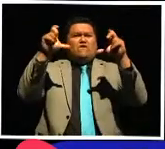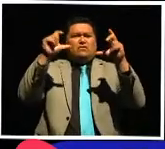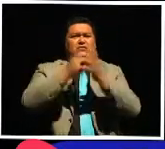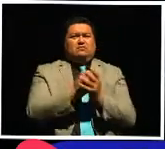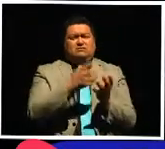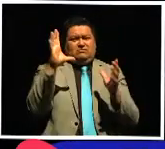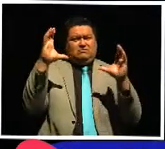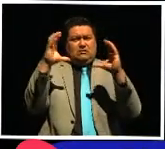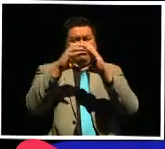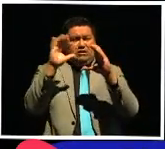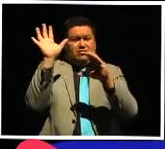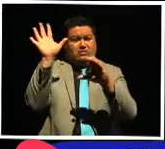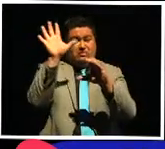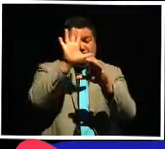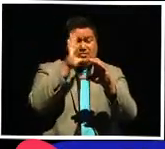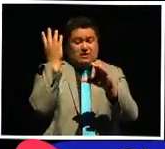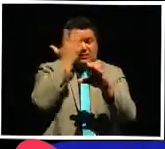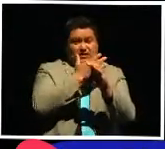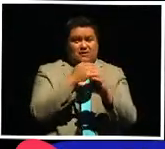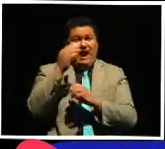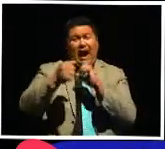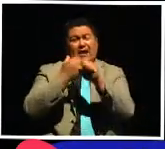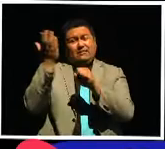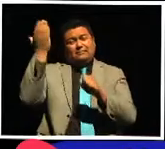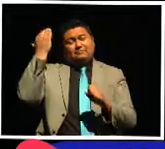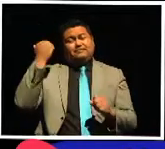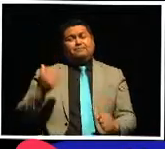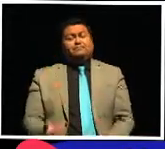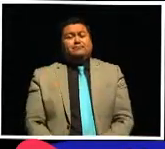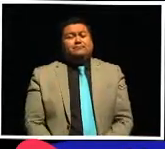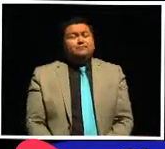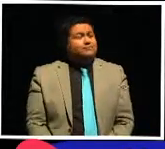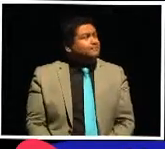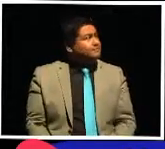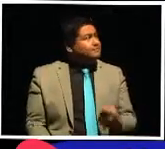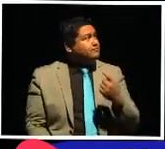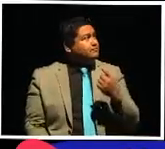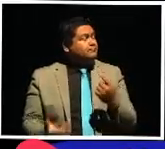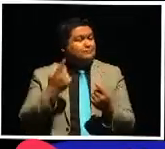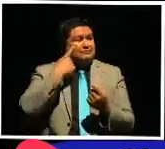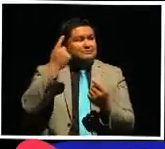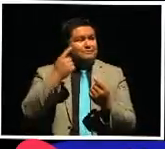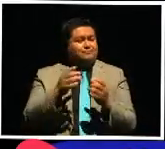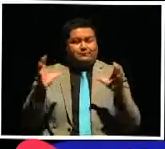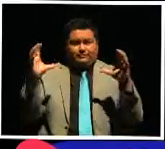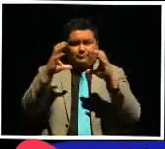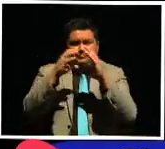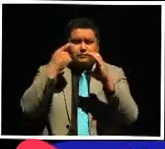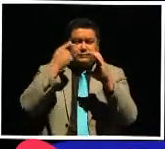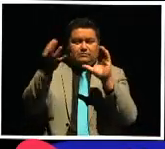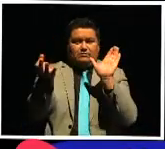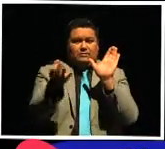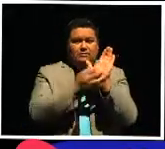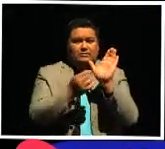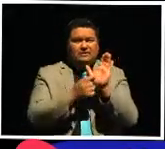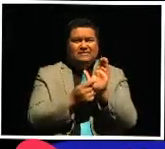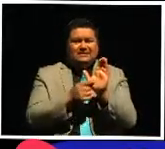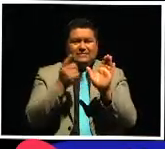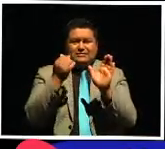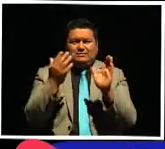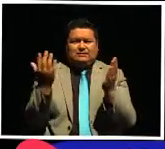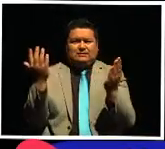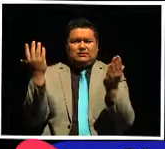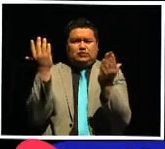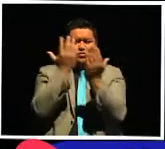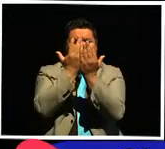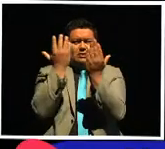negro. Comenzó a hacer las ideas hace mucho tiempo. ¿Qué tenemos que ver? Como se ve en una imagen aquí, una sombra. Si